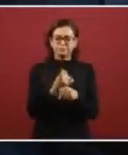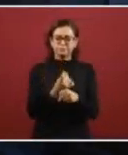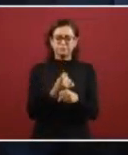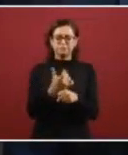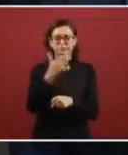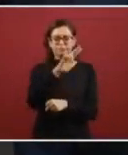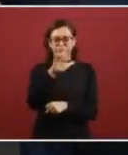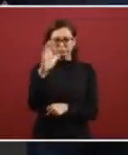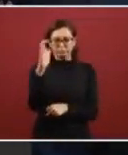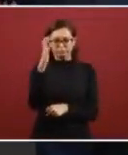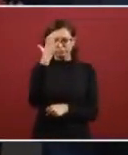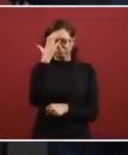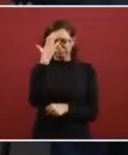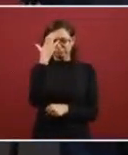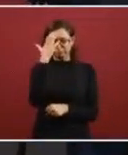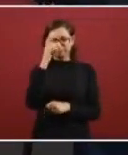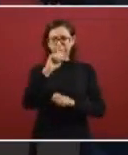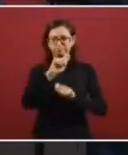Protección Civil,